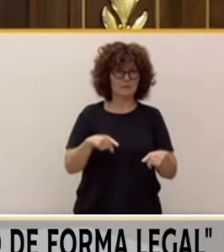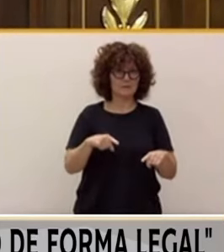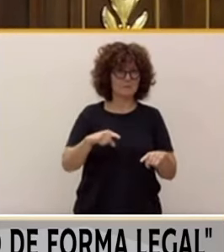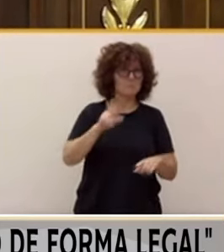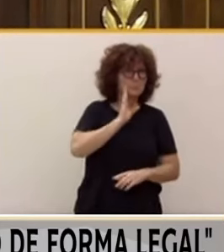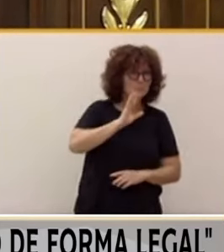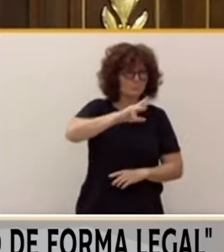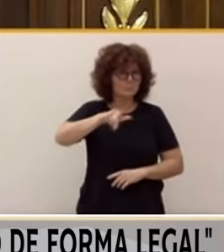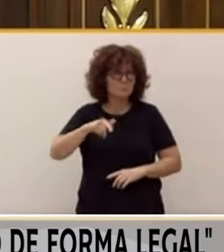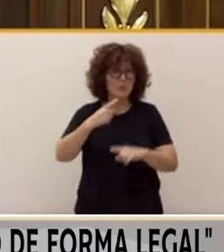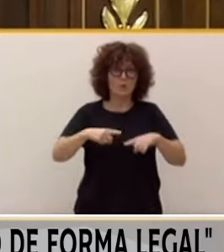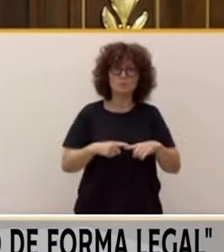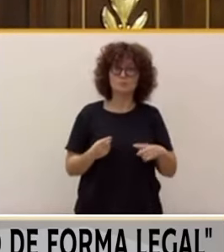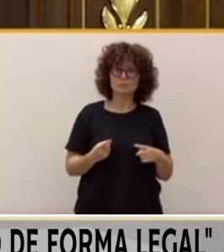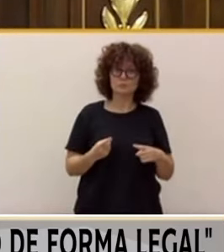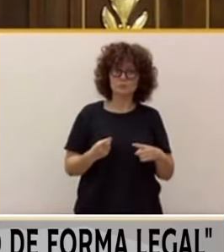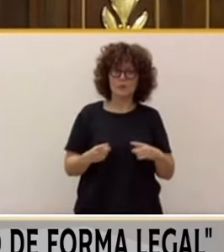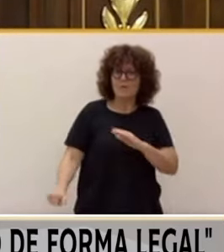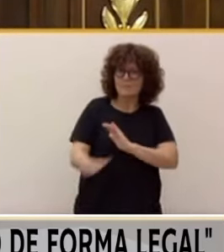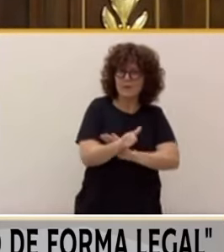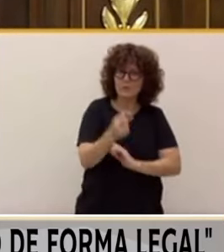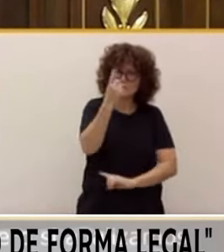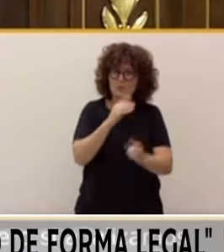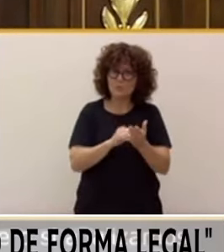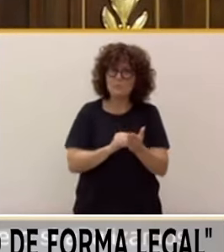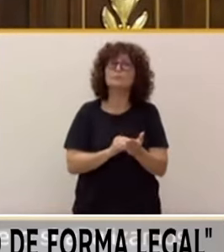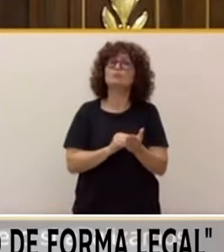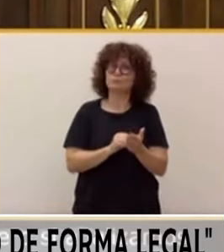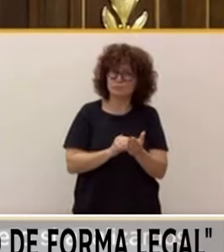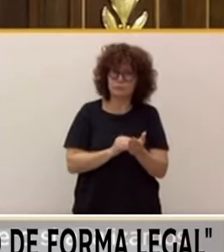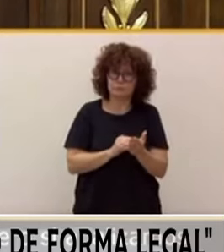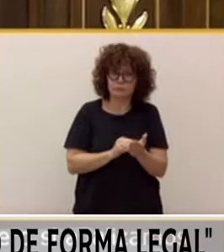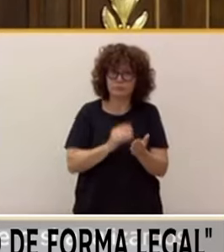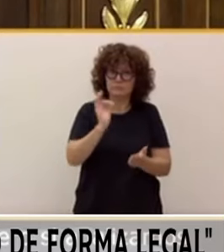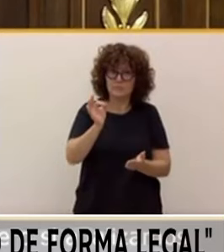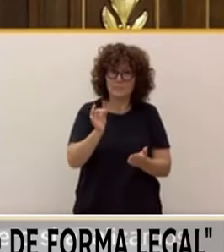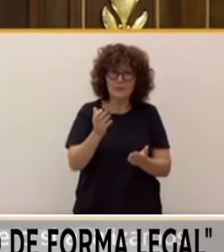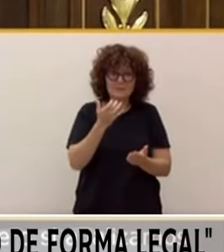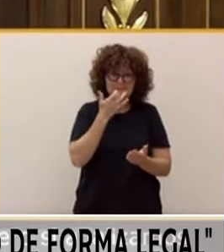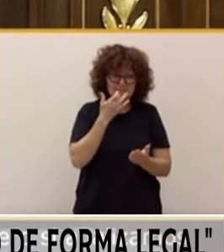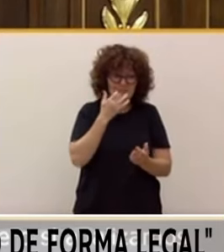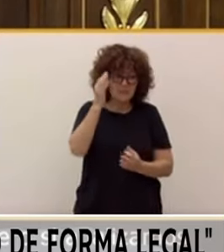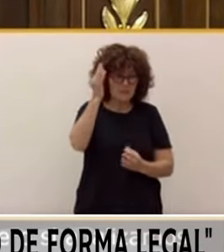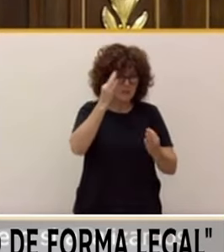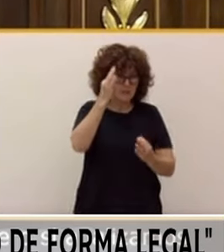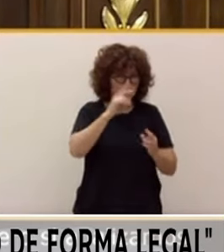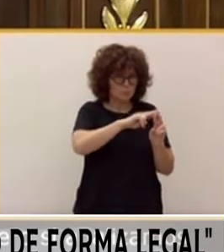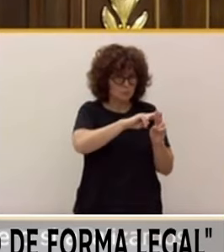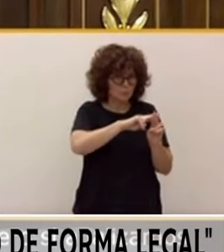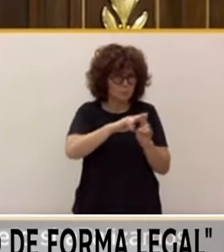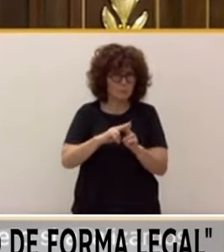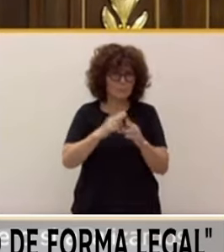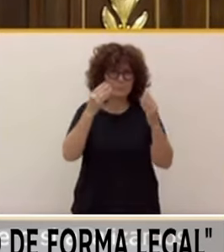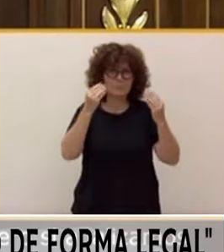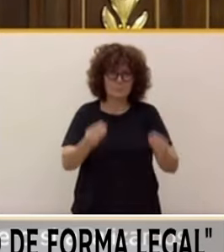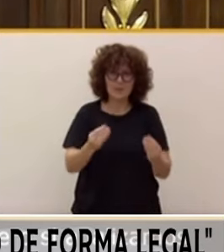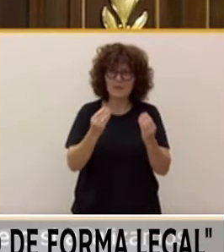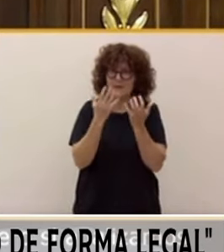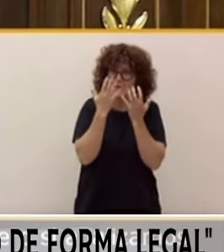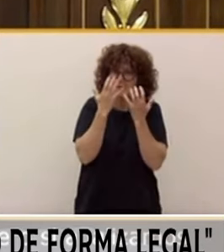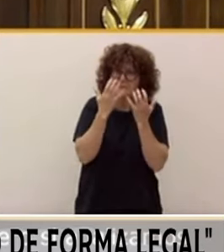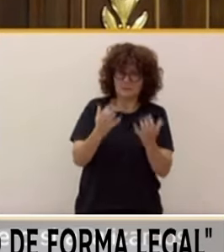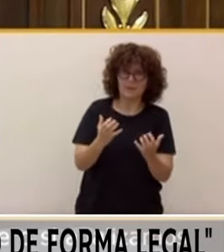si analizamos los datos con rigurosidad y solvencia, de forma seria, teniendo en cuenta los factores de edad y de